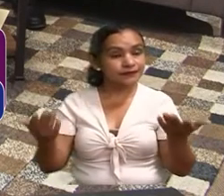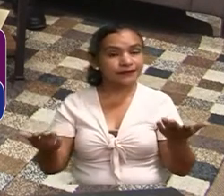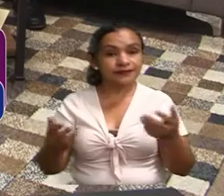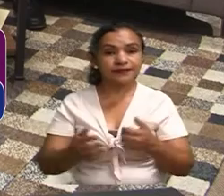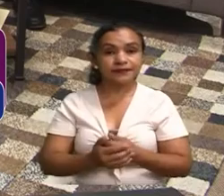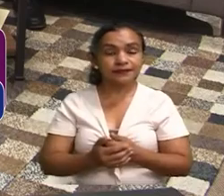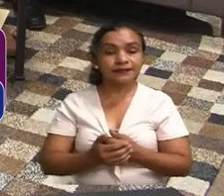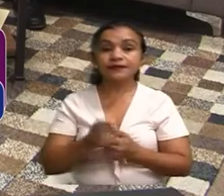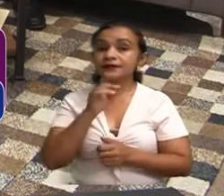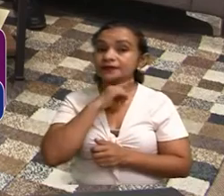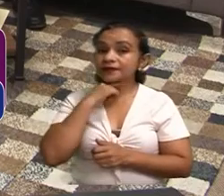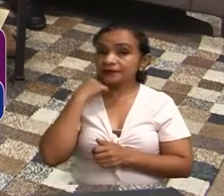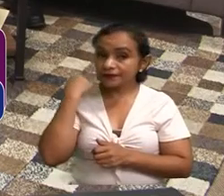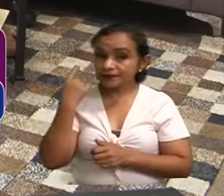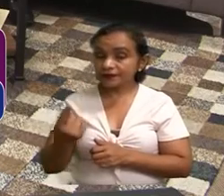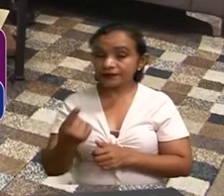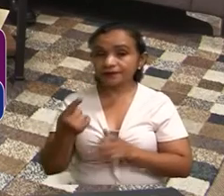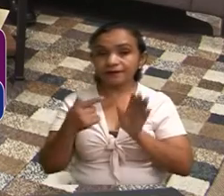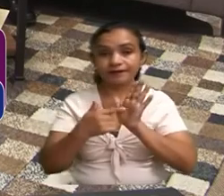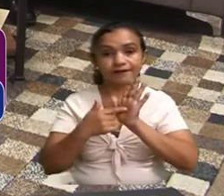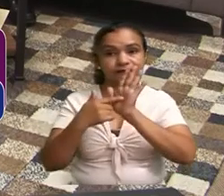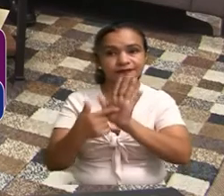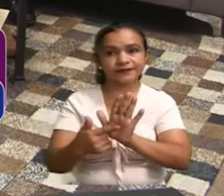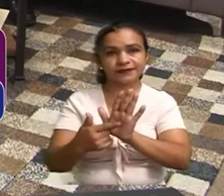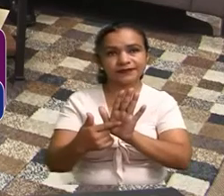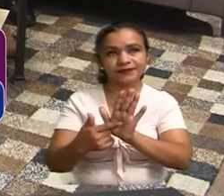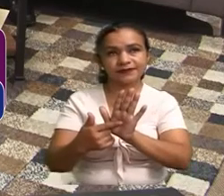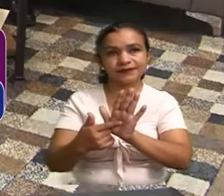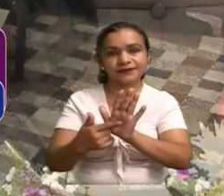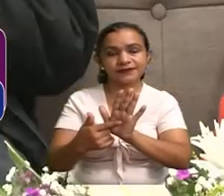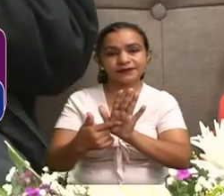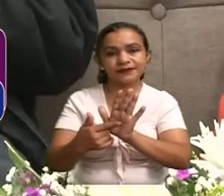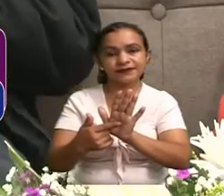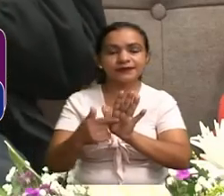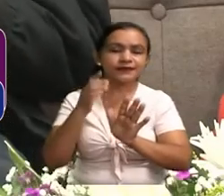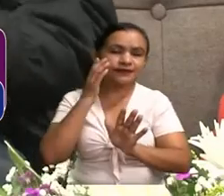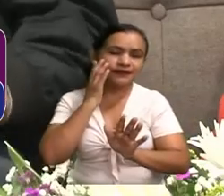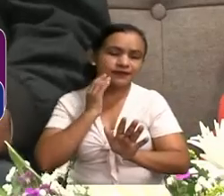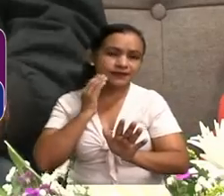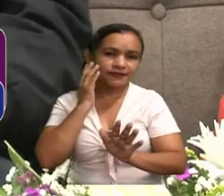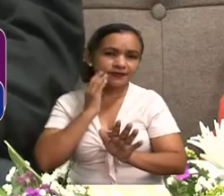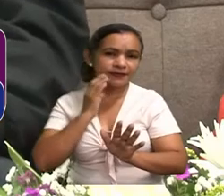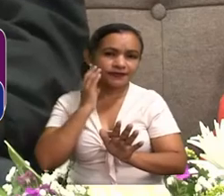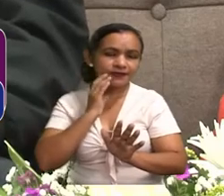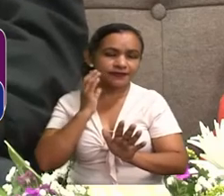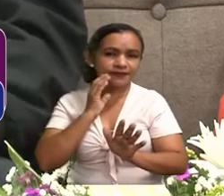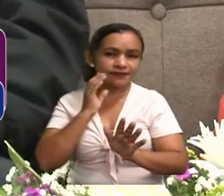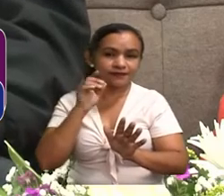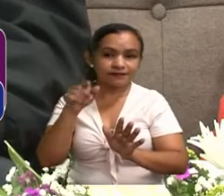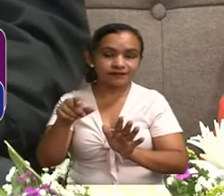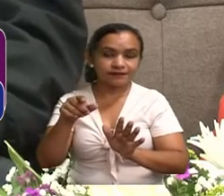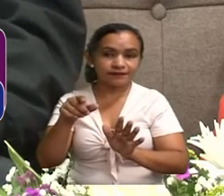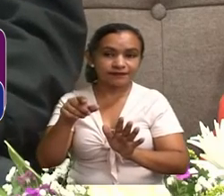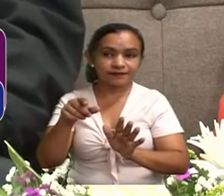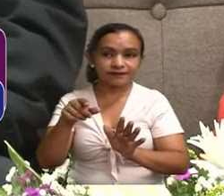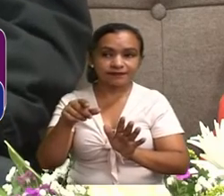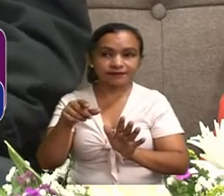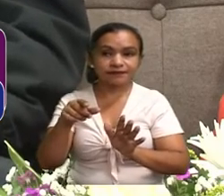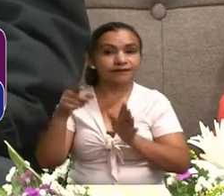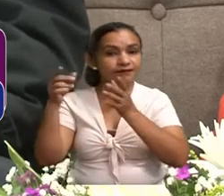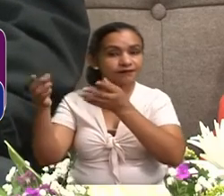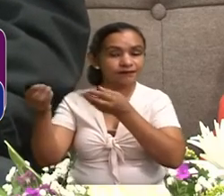es. Por ejemplo, hay una experiencia en una comunidad que ahí va a estar dada, se va a